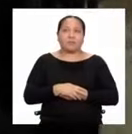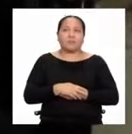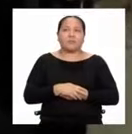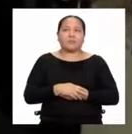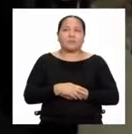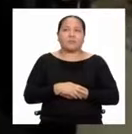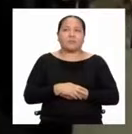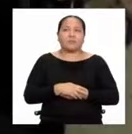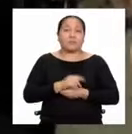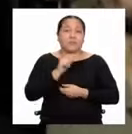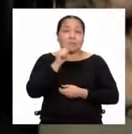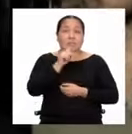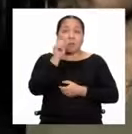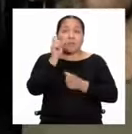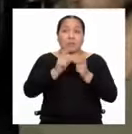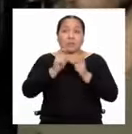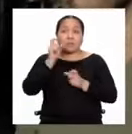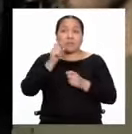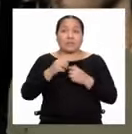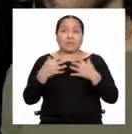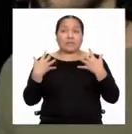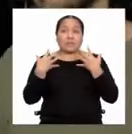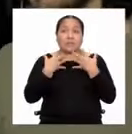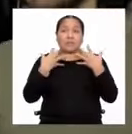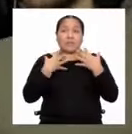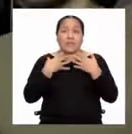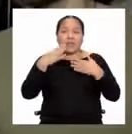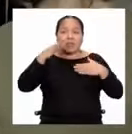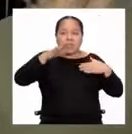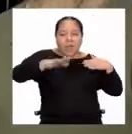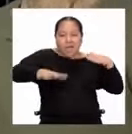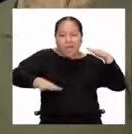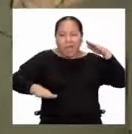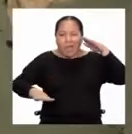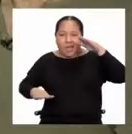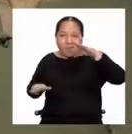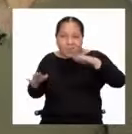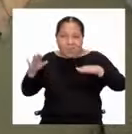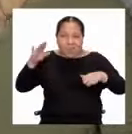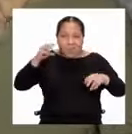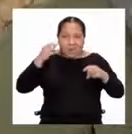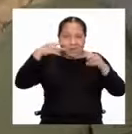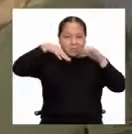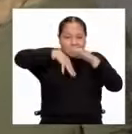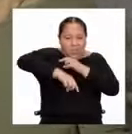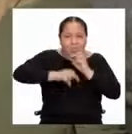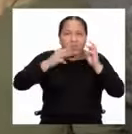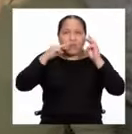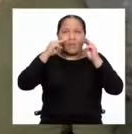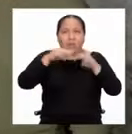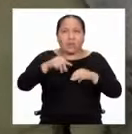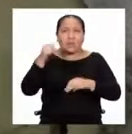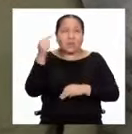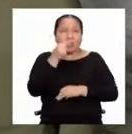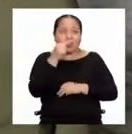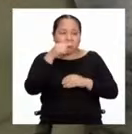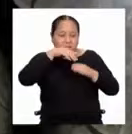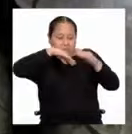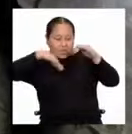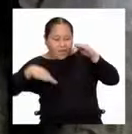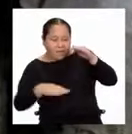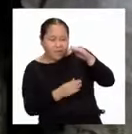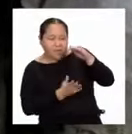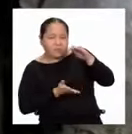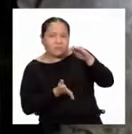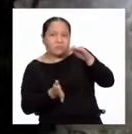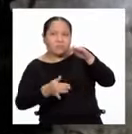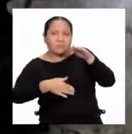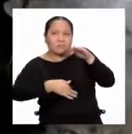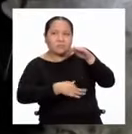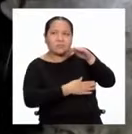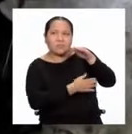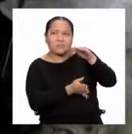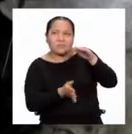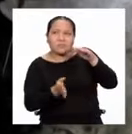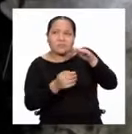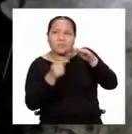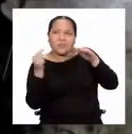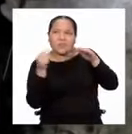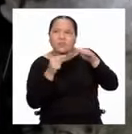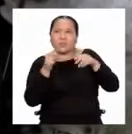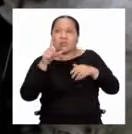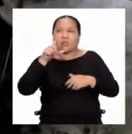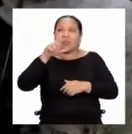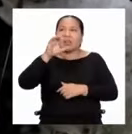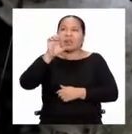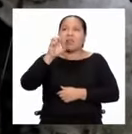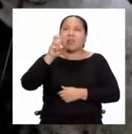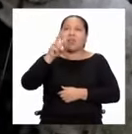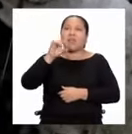Si son de las personas que les da miedo nadar en el mar, hace 10 millones de años esto podría estar nadando debajo tuyo, que es un leviatán. Es